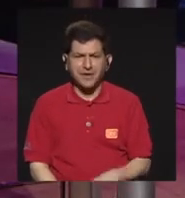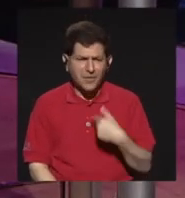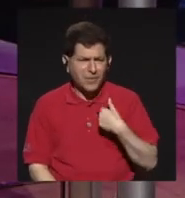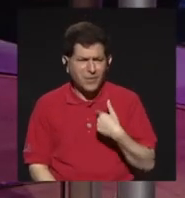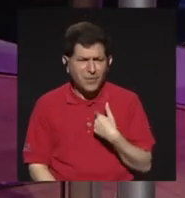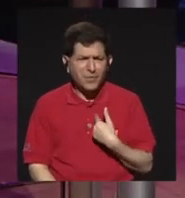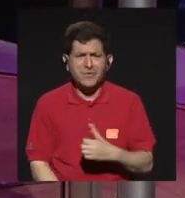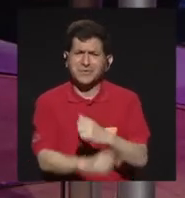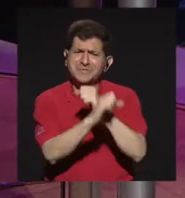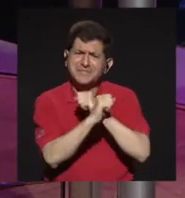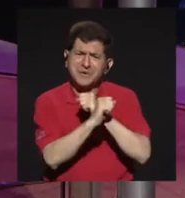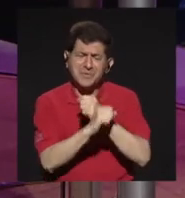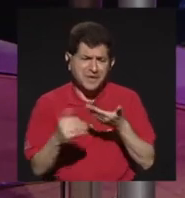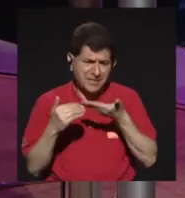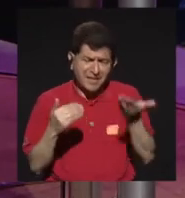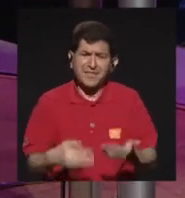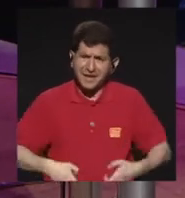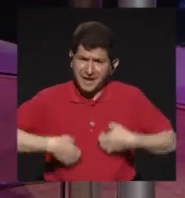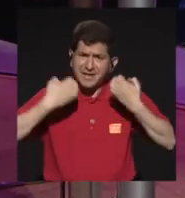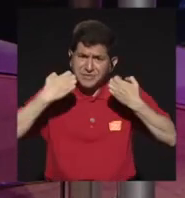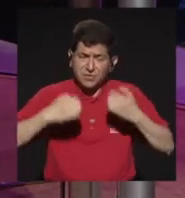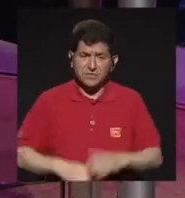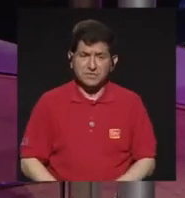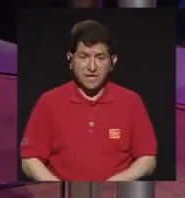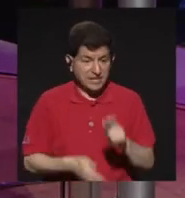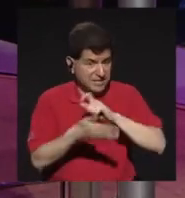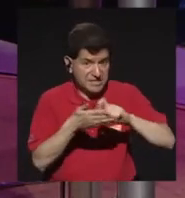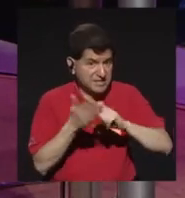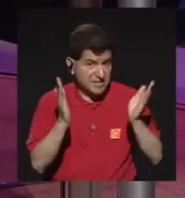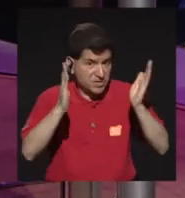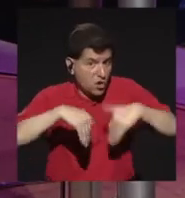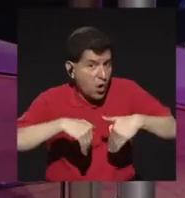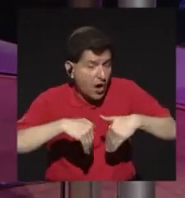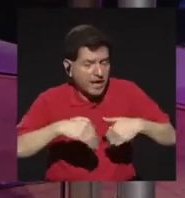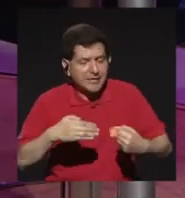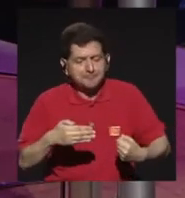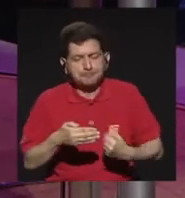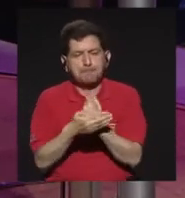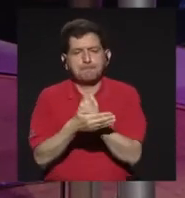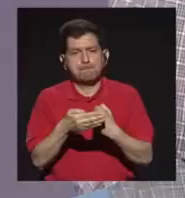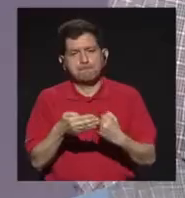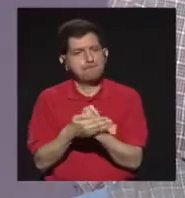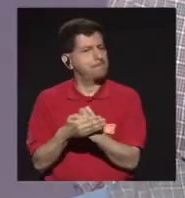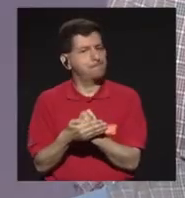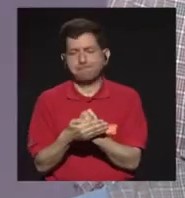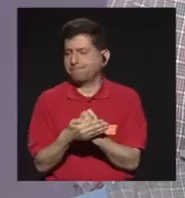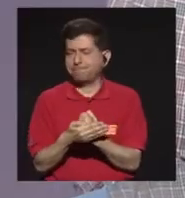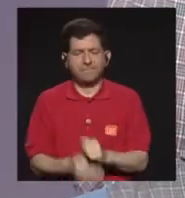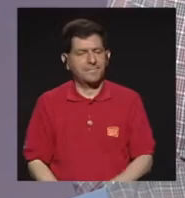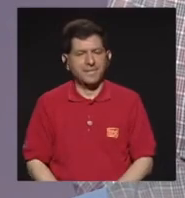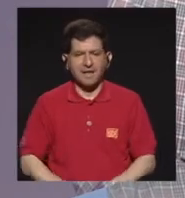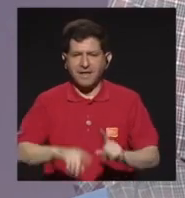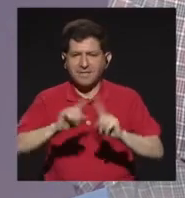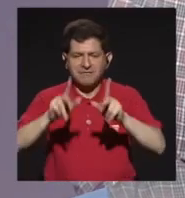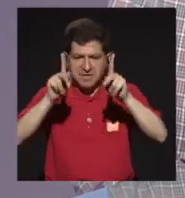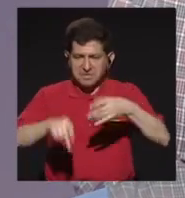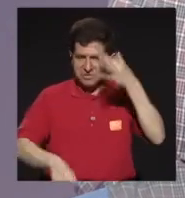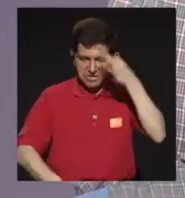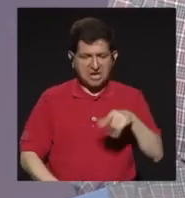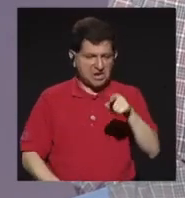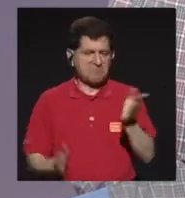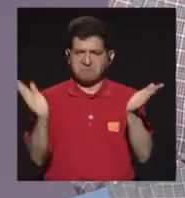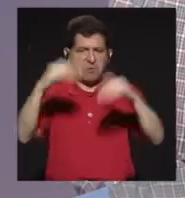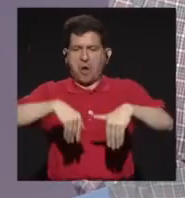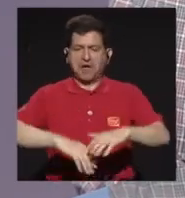probar o garantizar de que las cosas existen. Si no está por escrito, lamentablemente muchos consideran que no